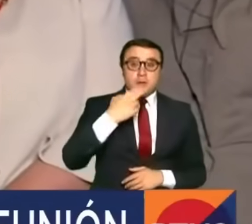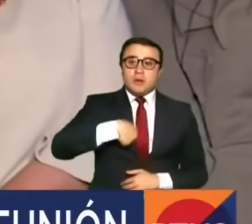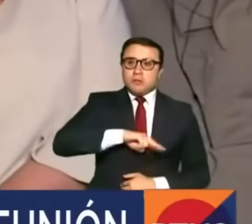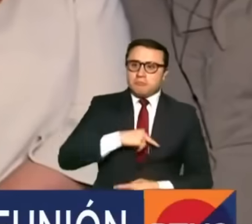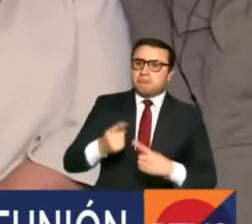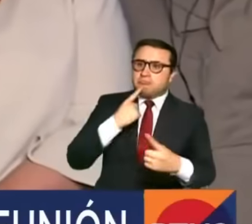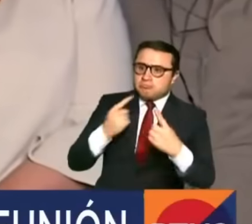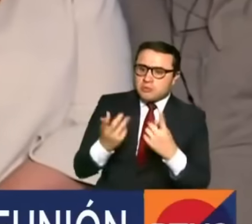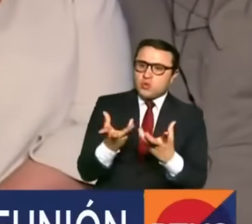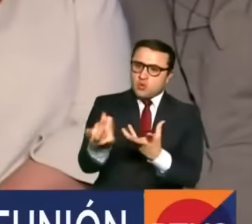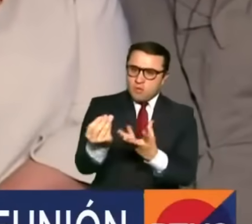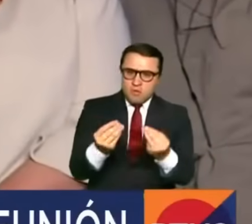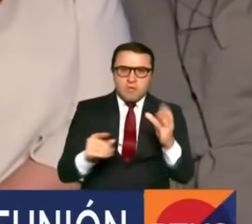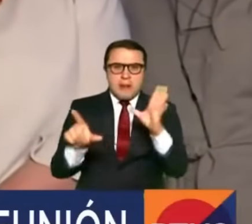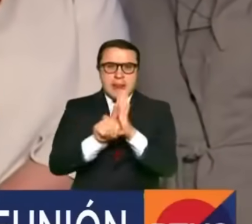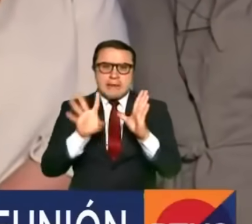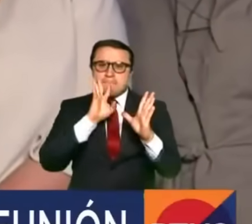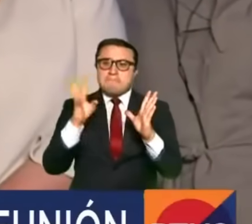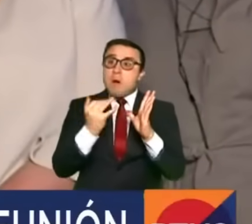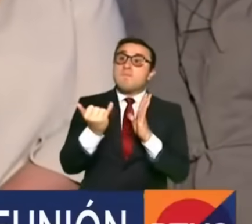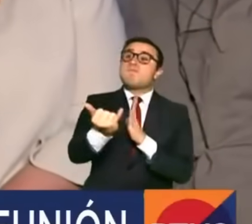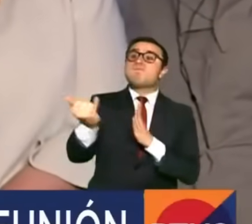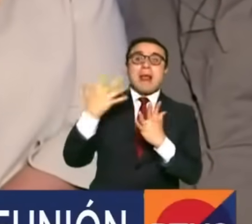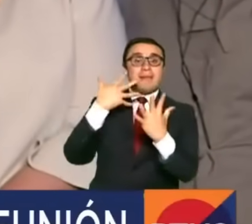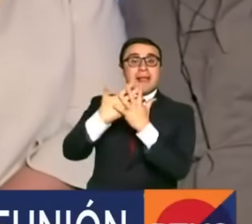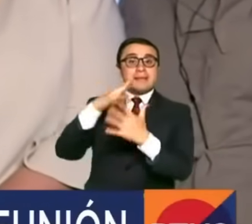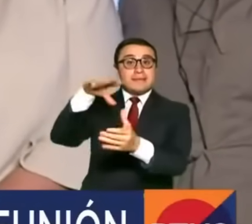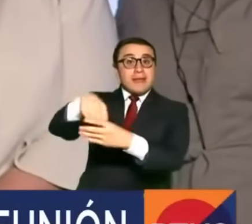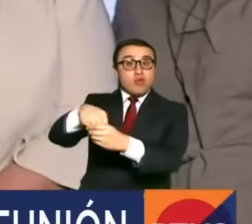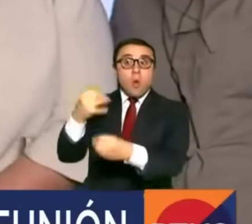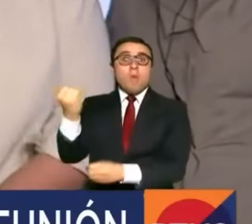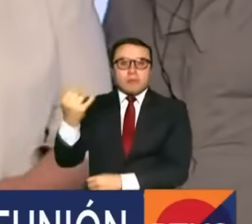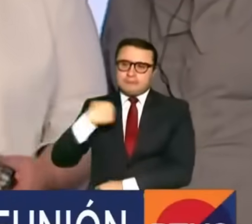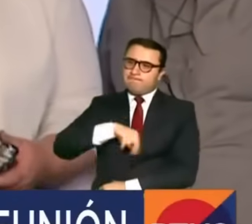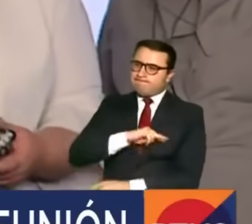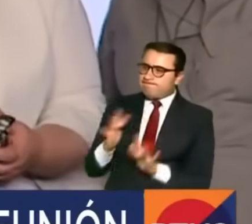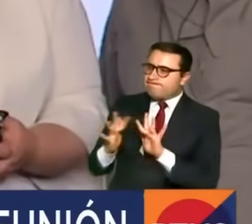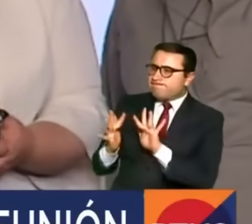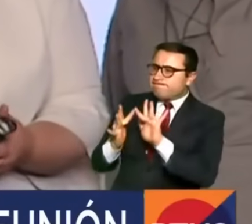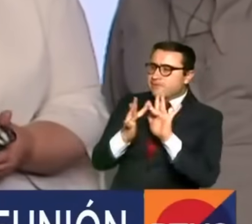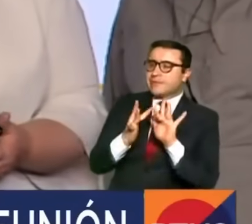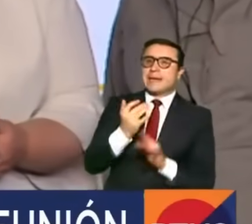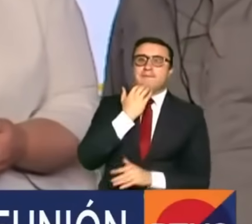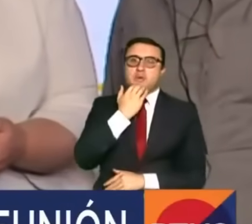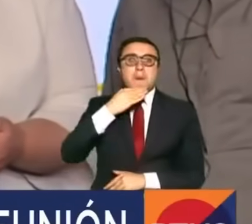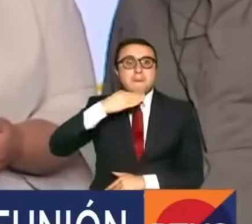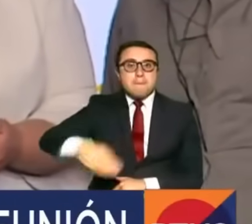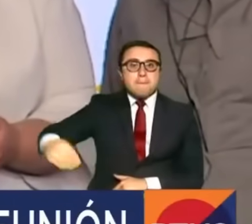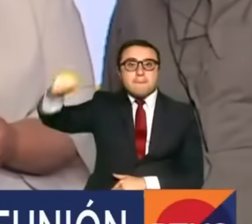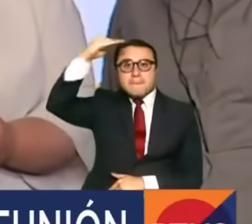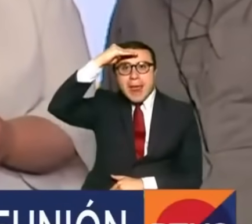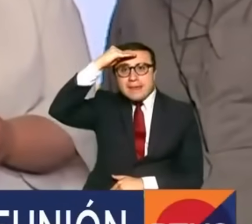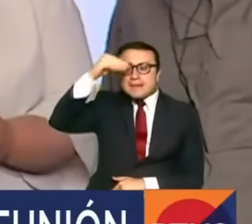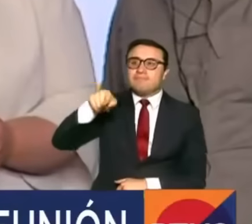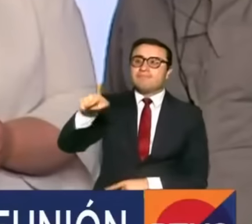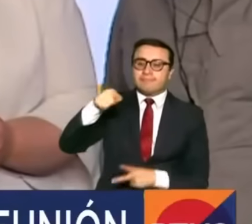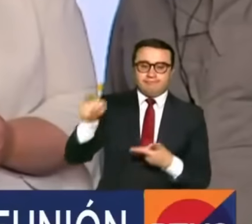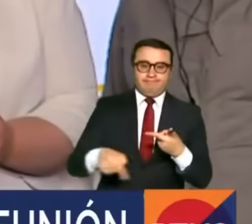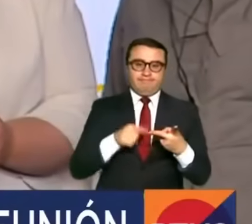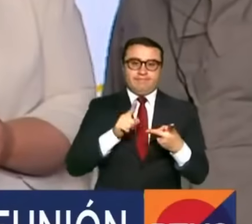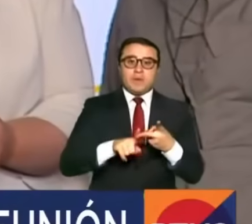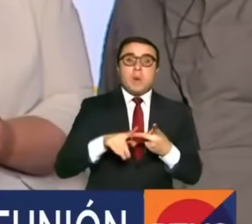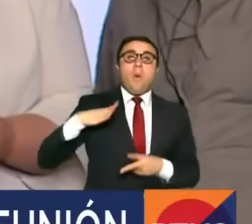conversaciones con bandas delincuenciales en las cárceles, las de Medellín, en el territorio, las